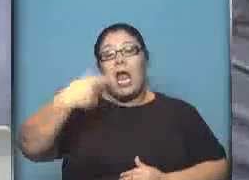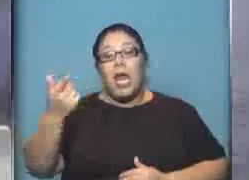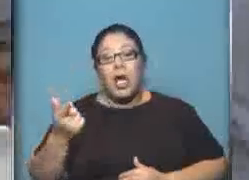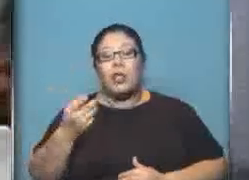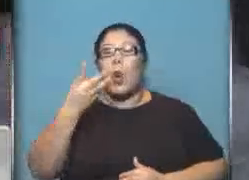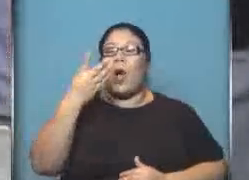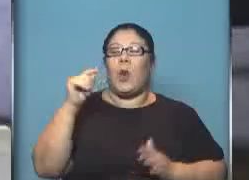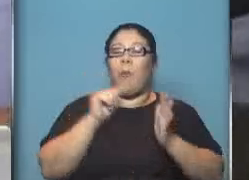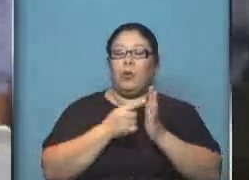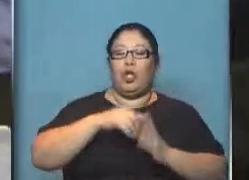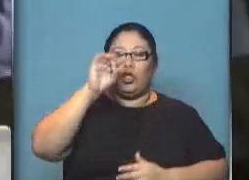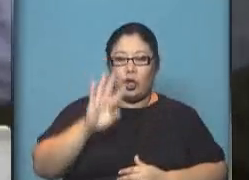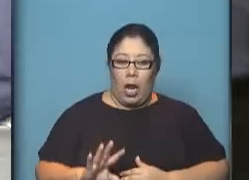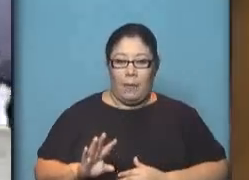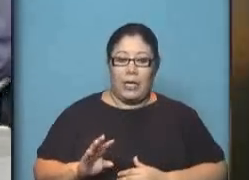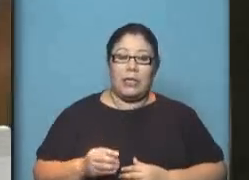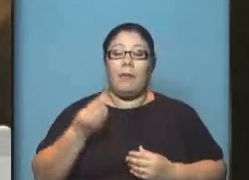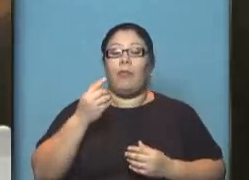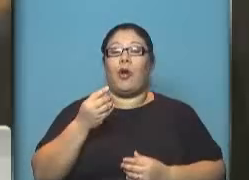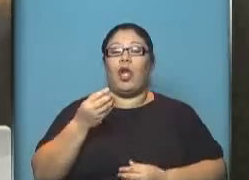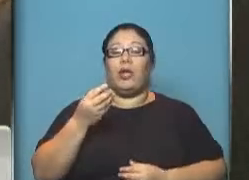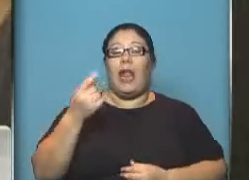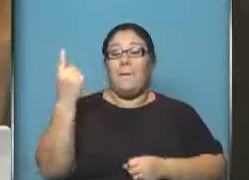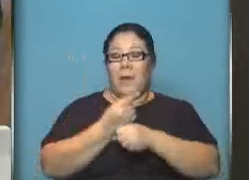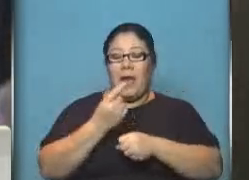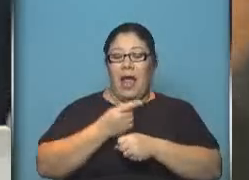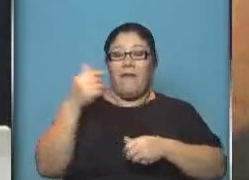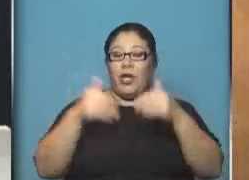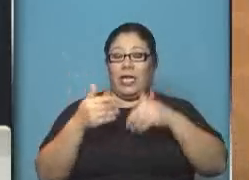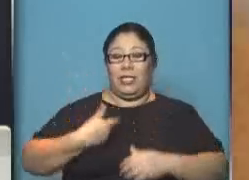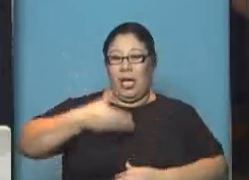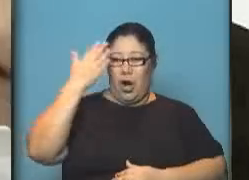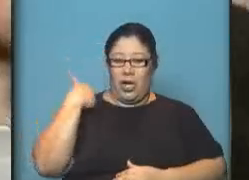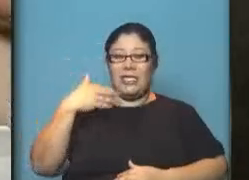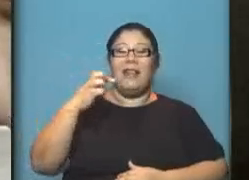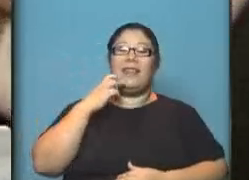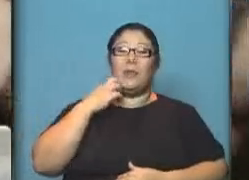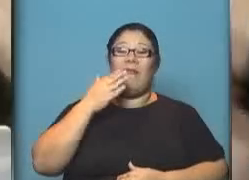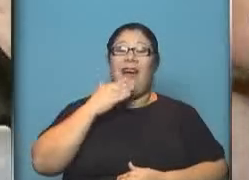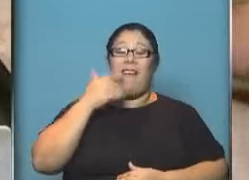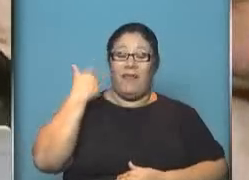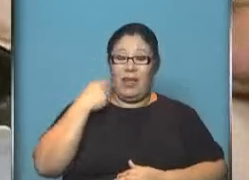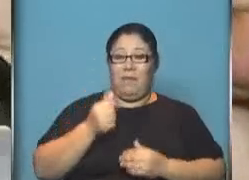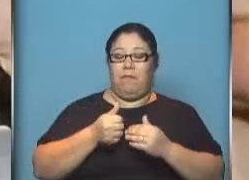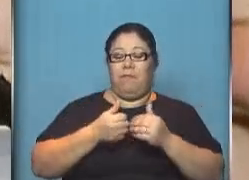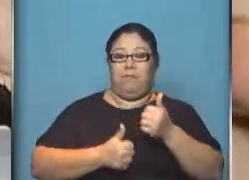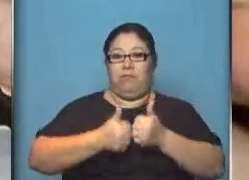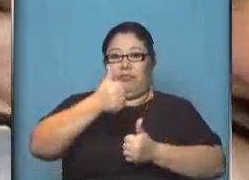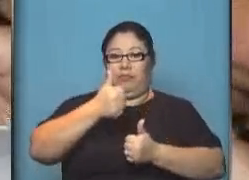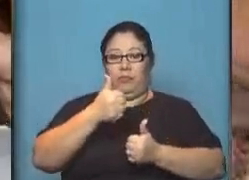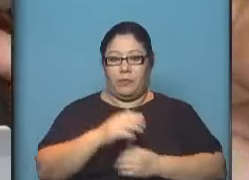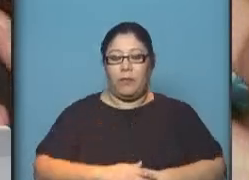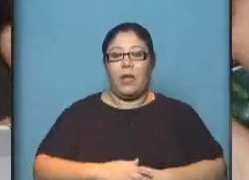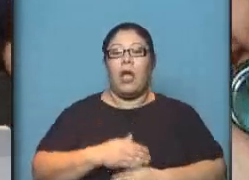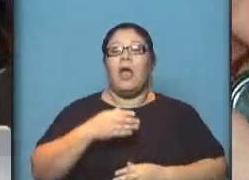distancia tras registrar un fuerte repunte luego de las primarias realizadas el 19 de abril pasado. Un posible triunfo del Frente